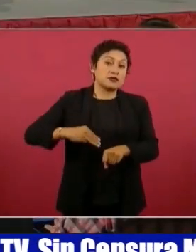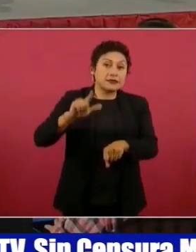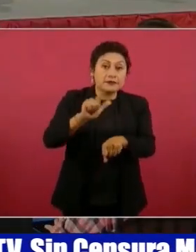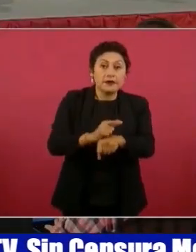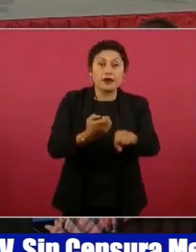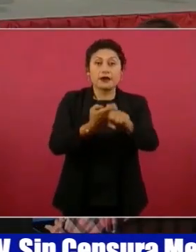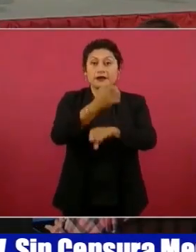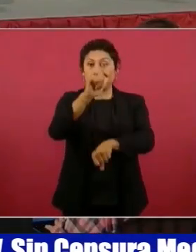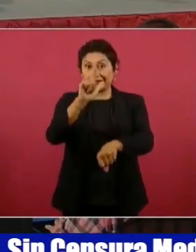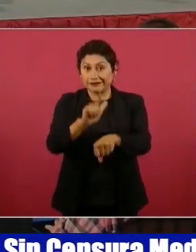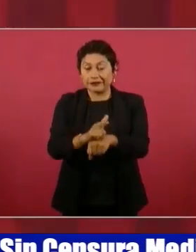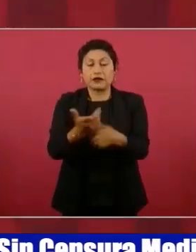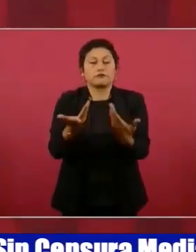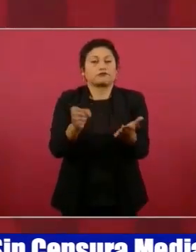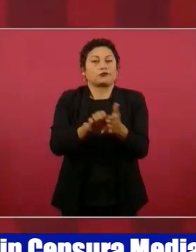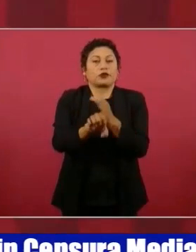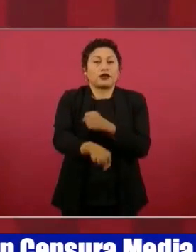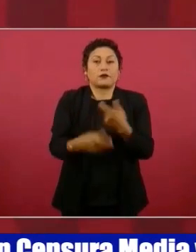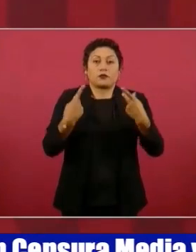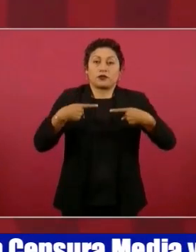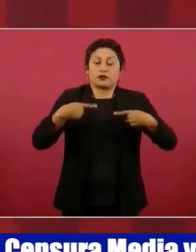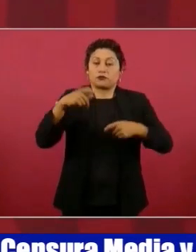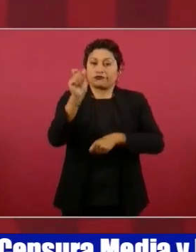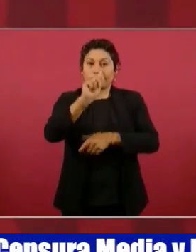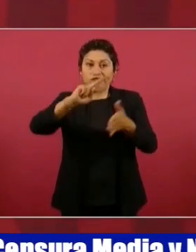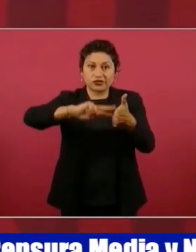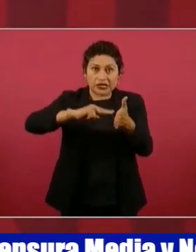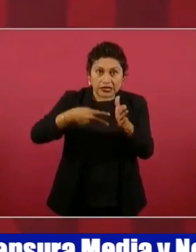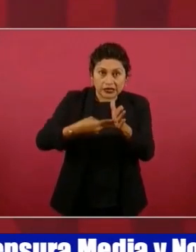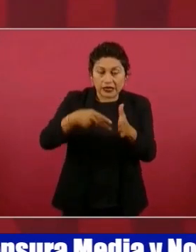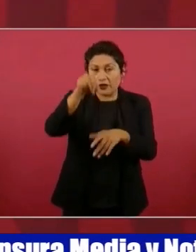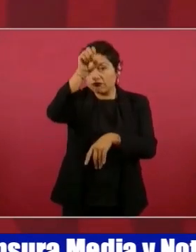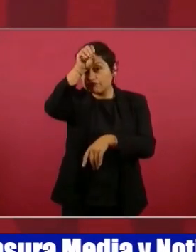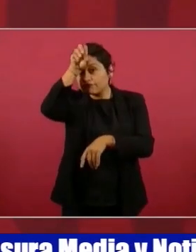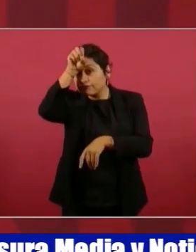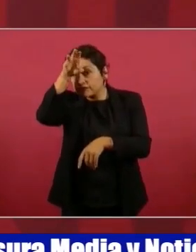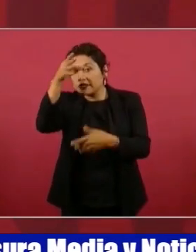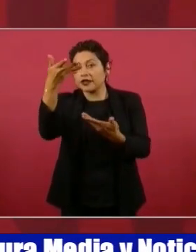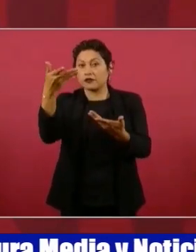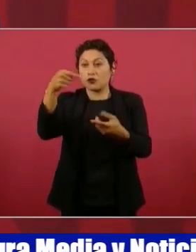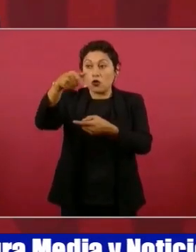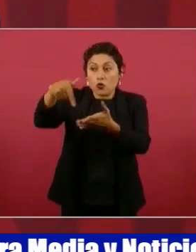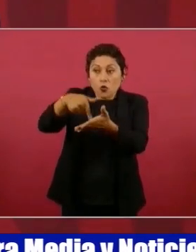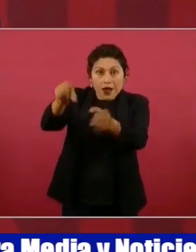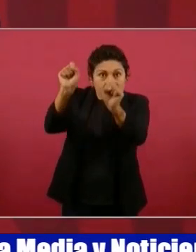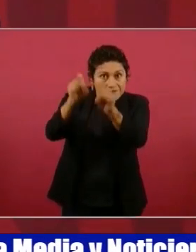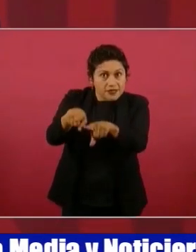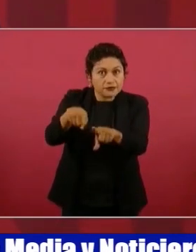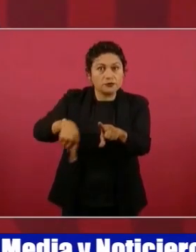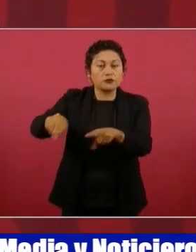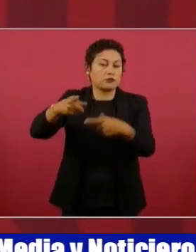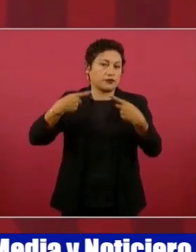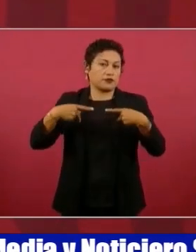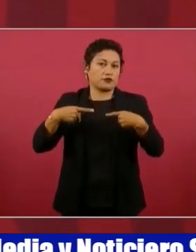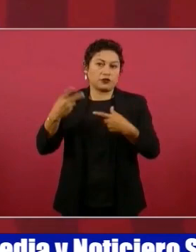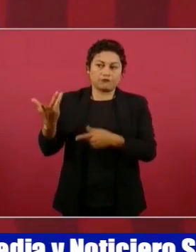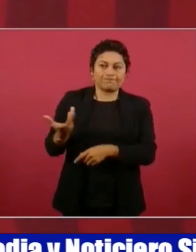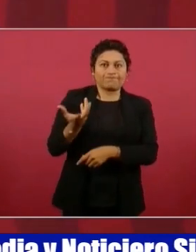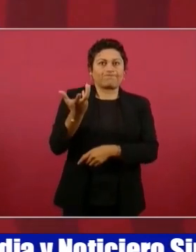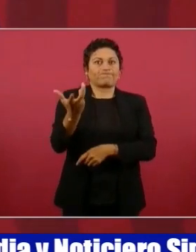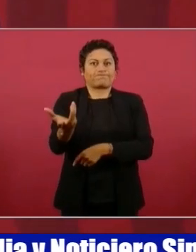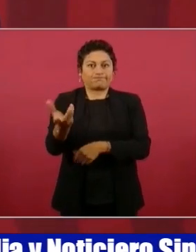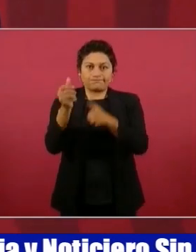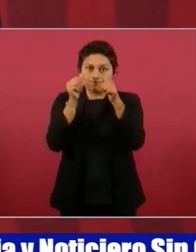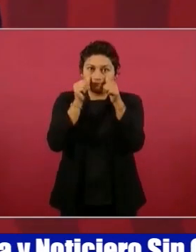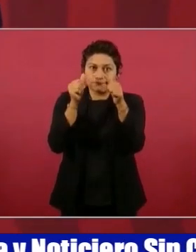ingenieros, mineros de la región. Ya se sabe, pero no está